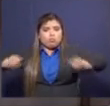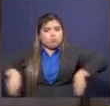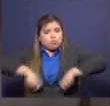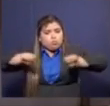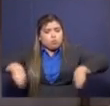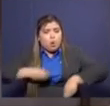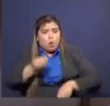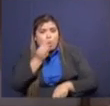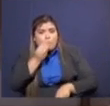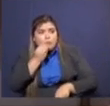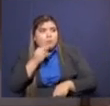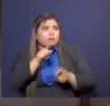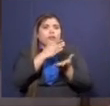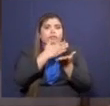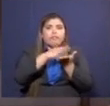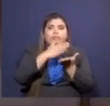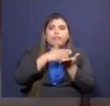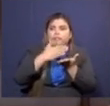buhonería,